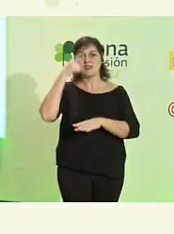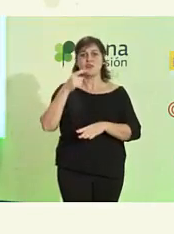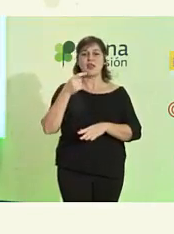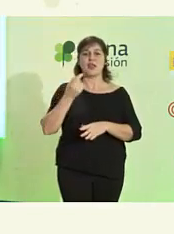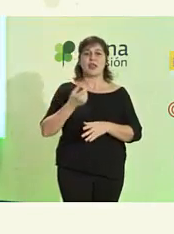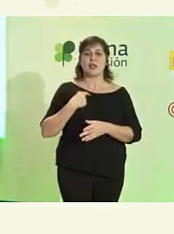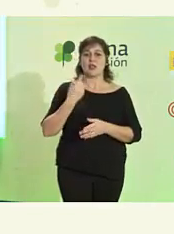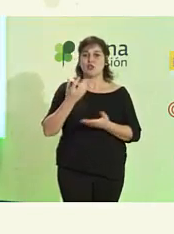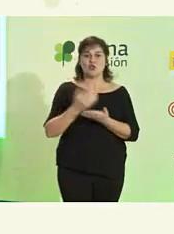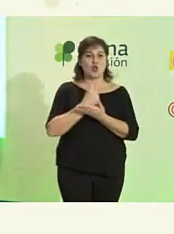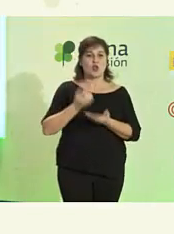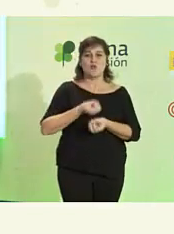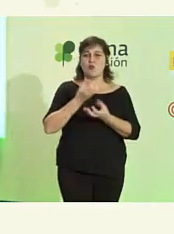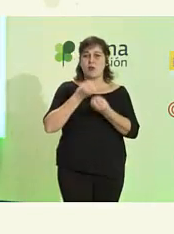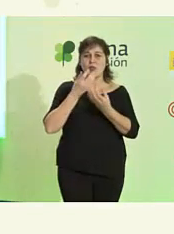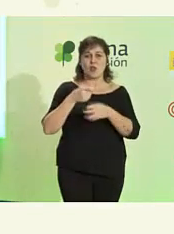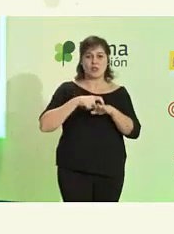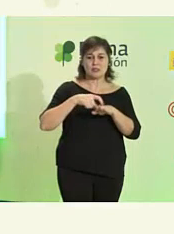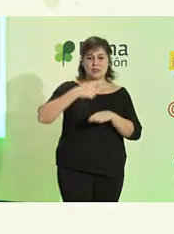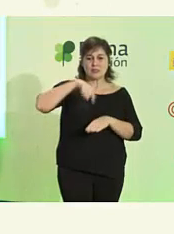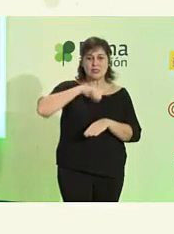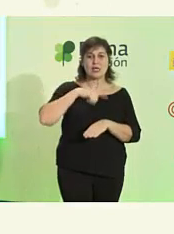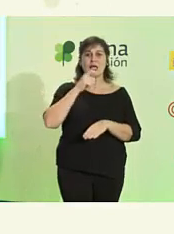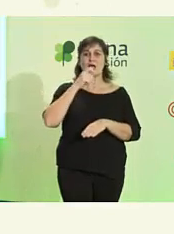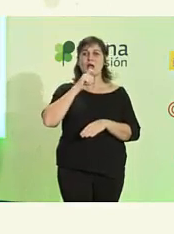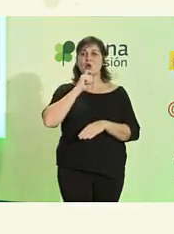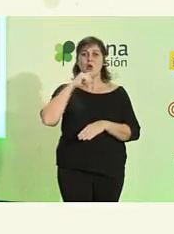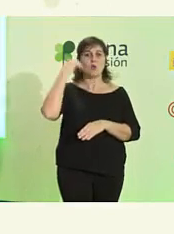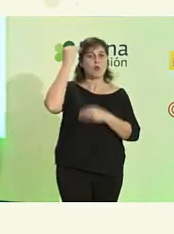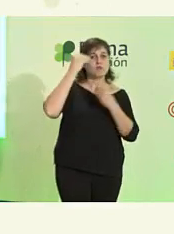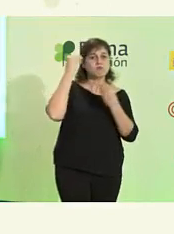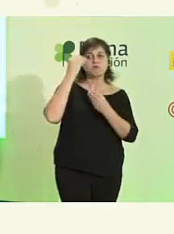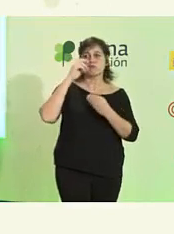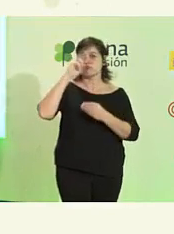y cómo pensamos.